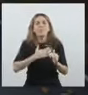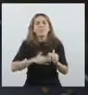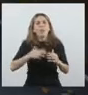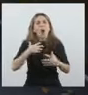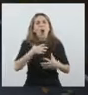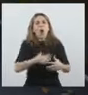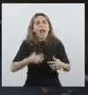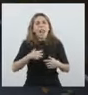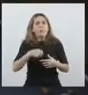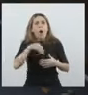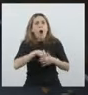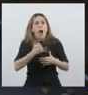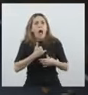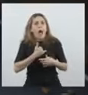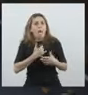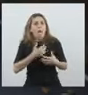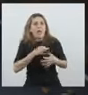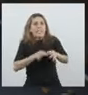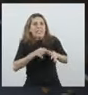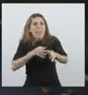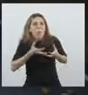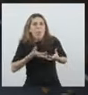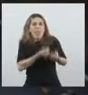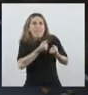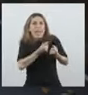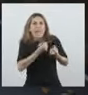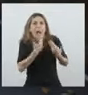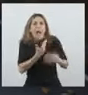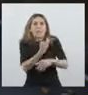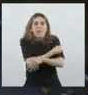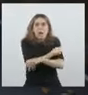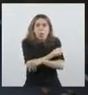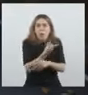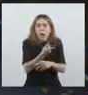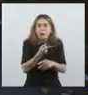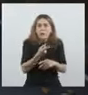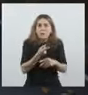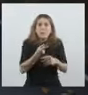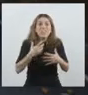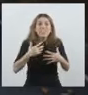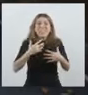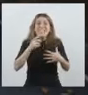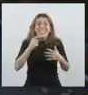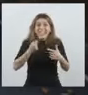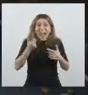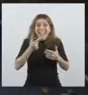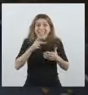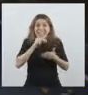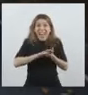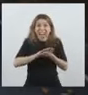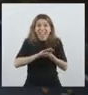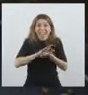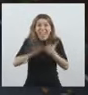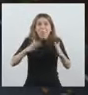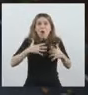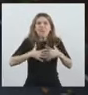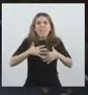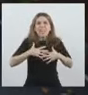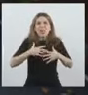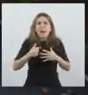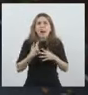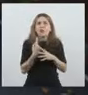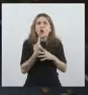generado anticuerpos suficientes. Prácticamente sin síntomas, mantuve el aislamiento